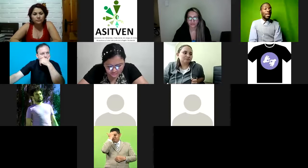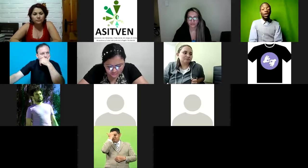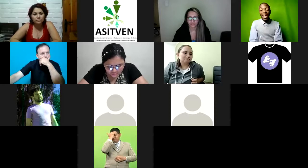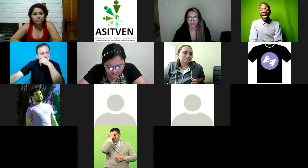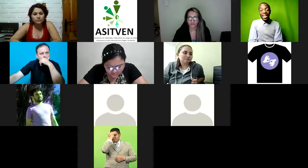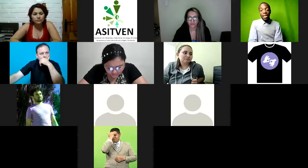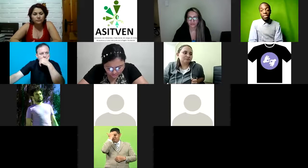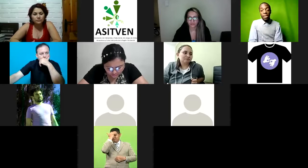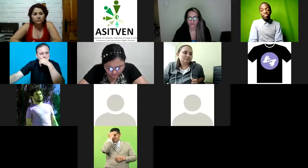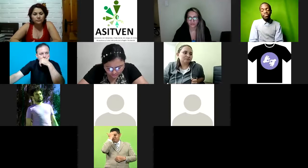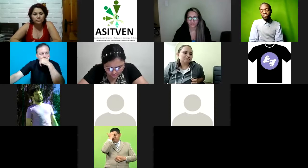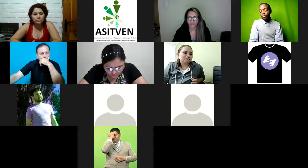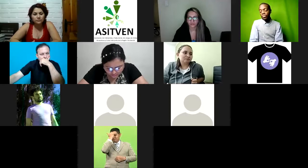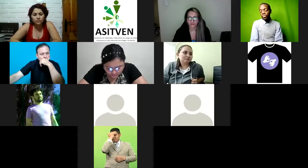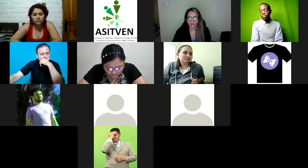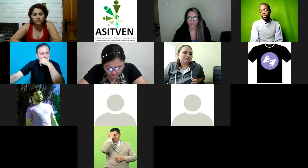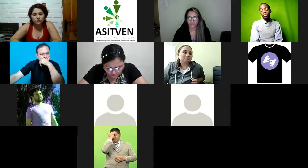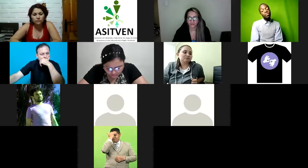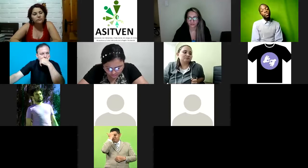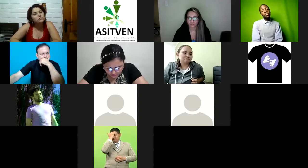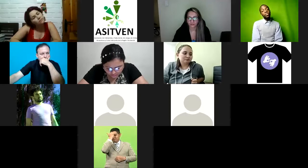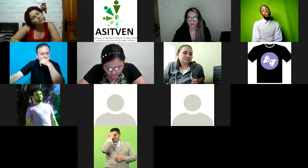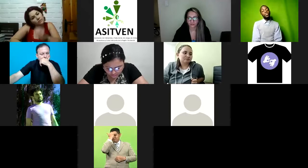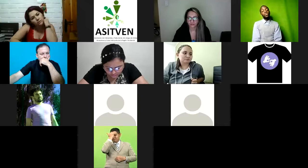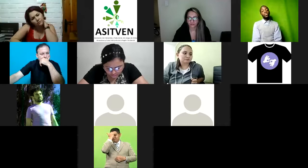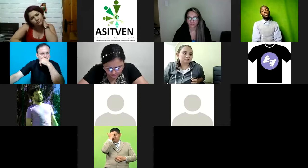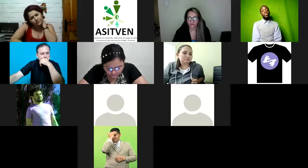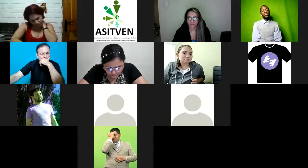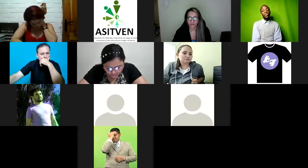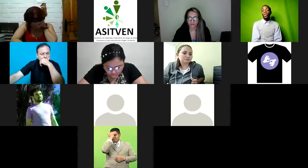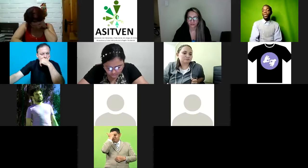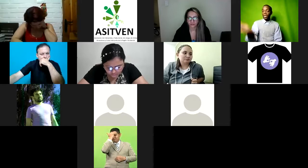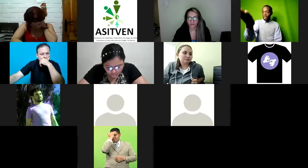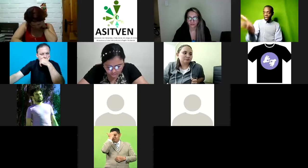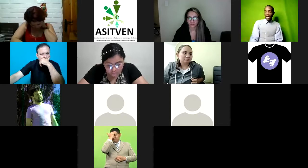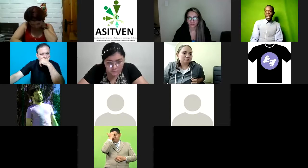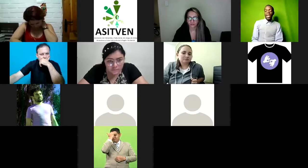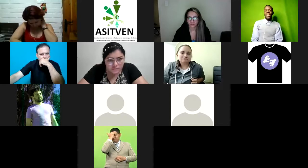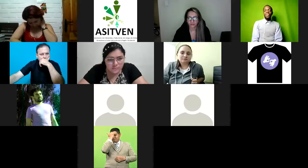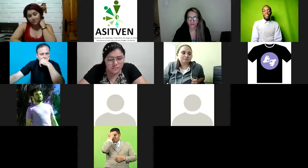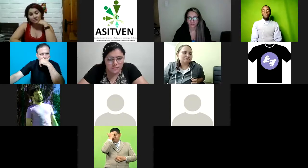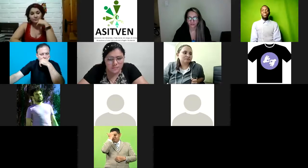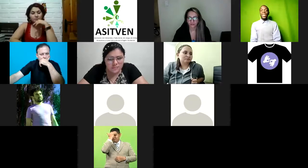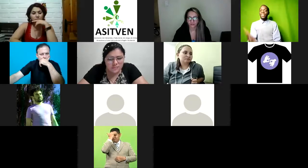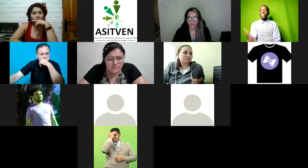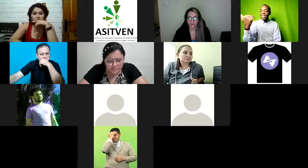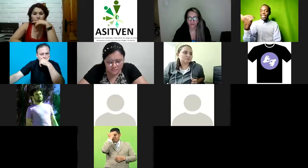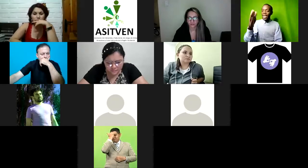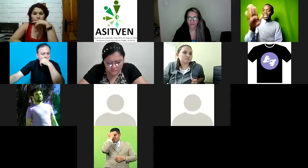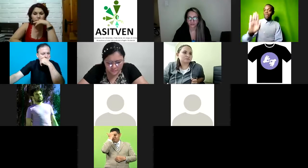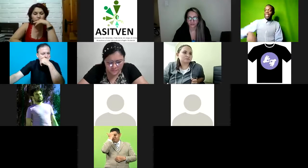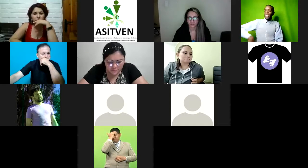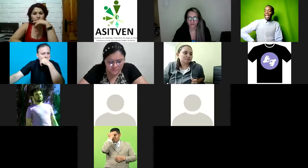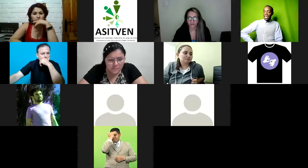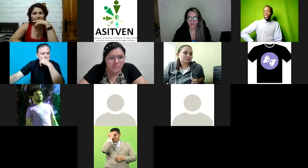hará cada intérprete. Rubén, y Javier también tiene una interrogante. Ajá, adelante. Estoy